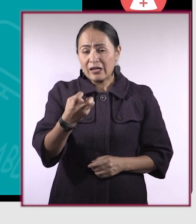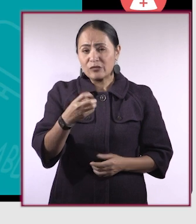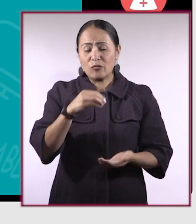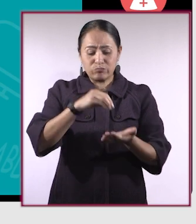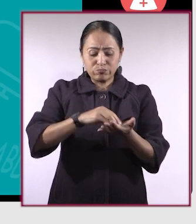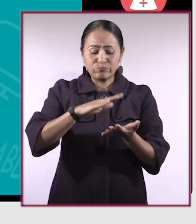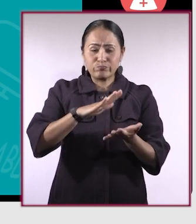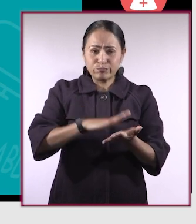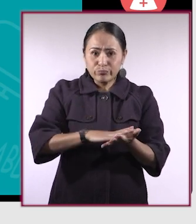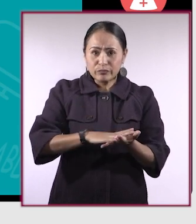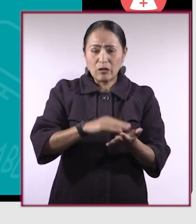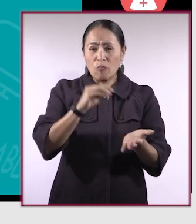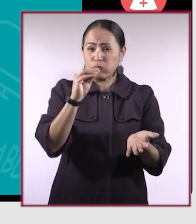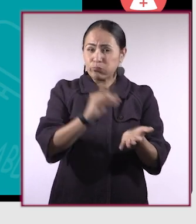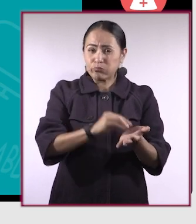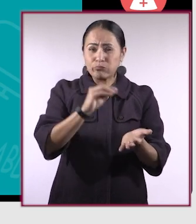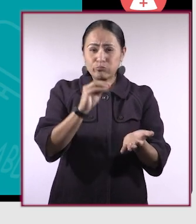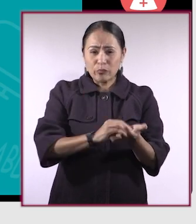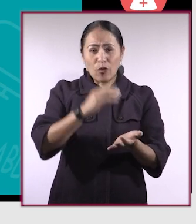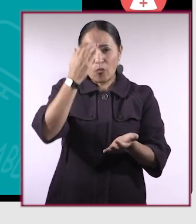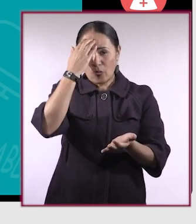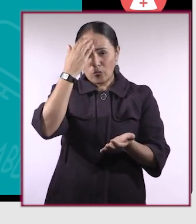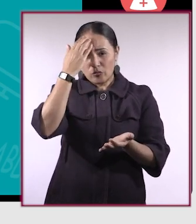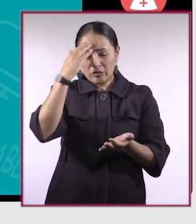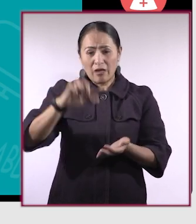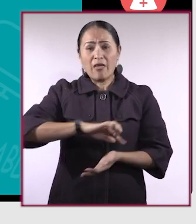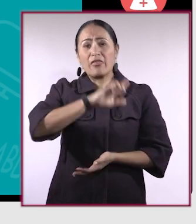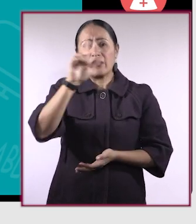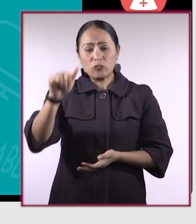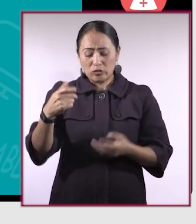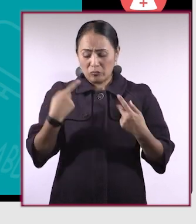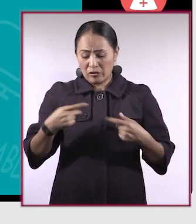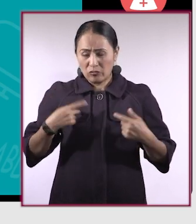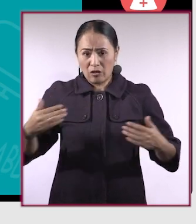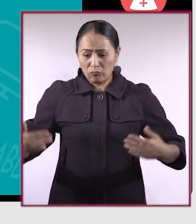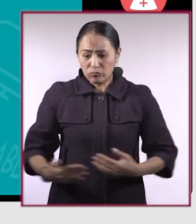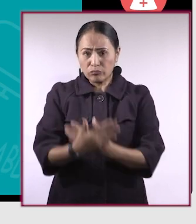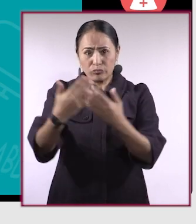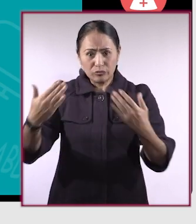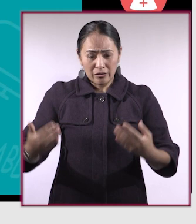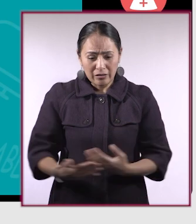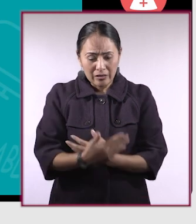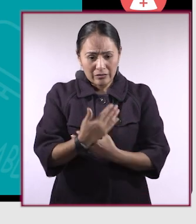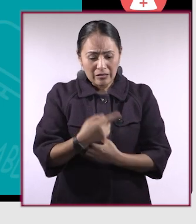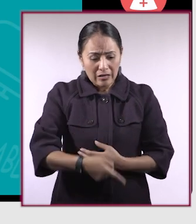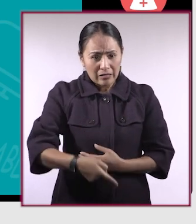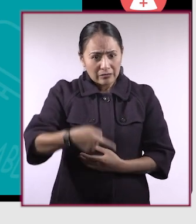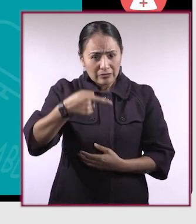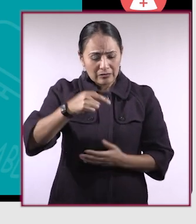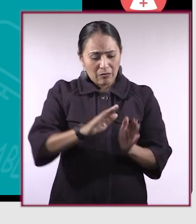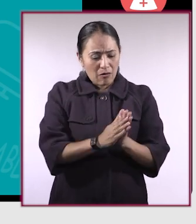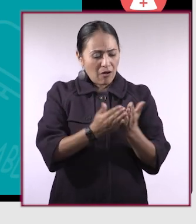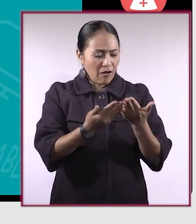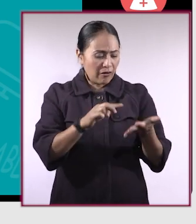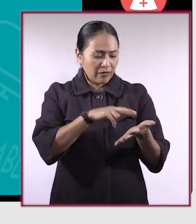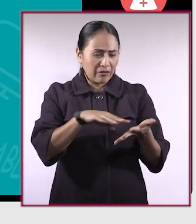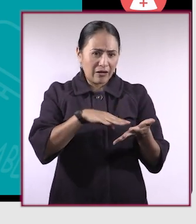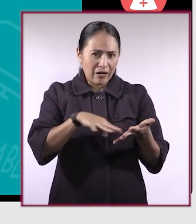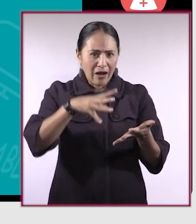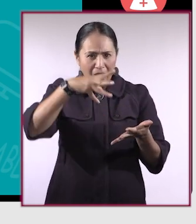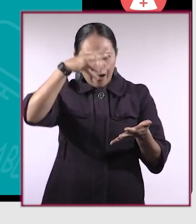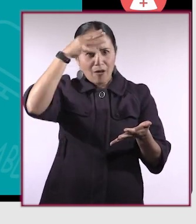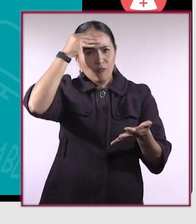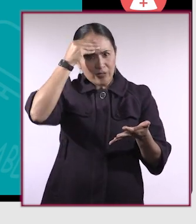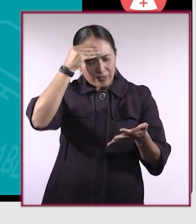y esto permite preservar esos conocimientos, y los que vienen después de nosotros, seguir gozando,